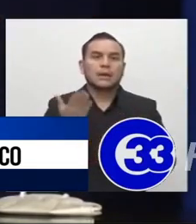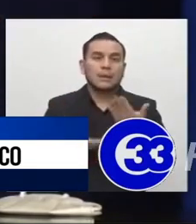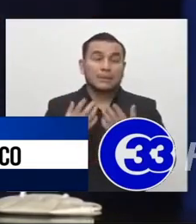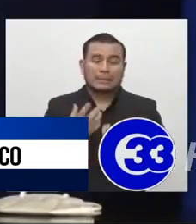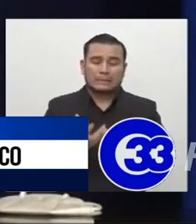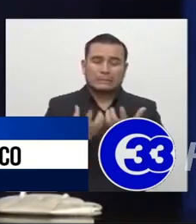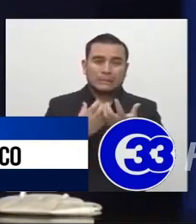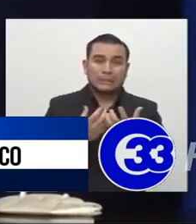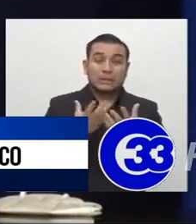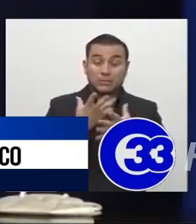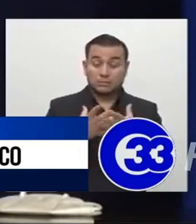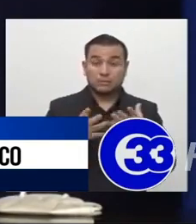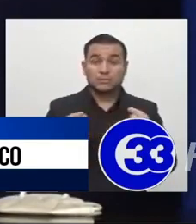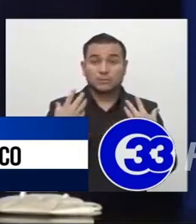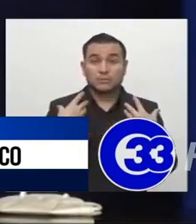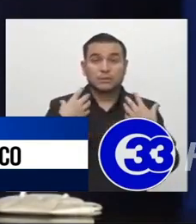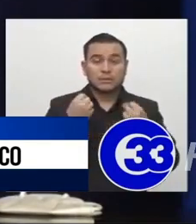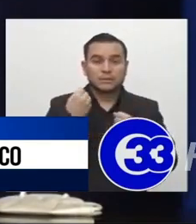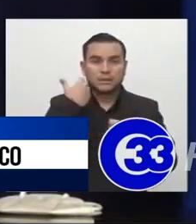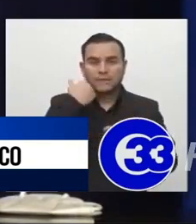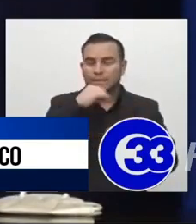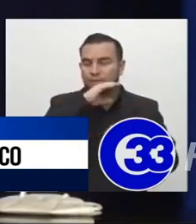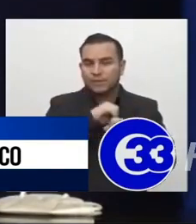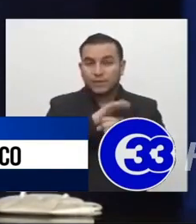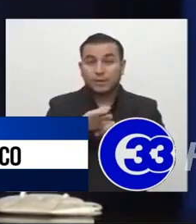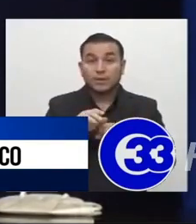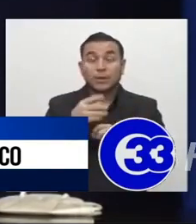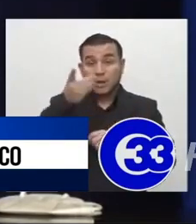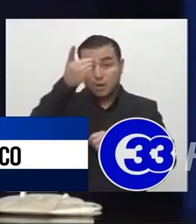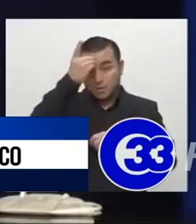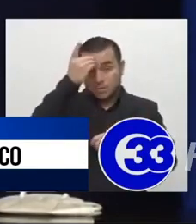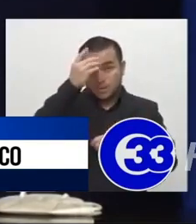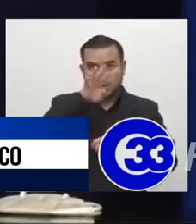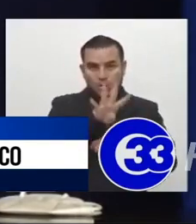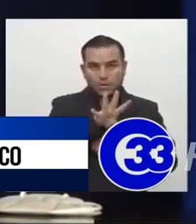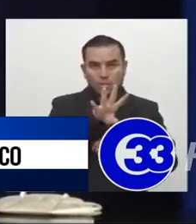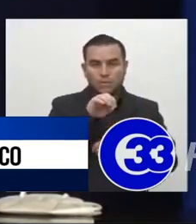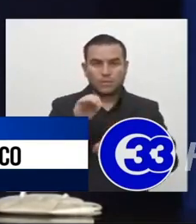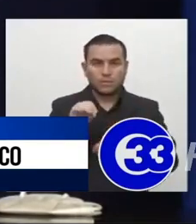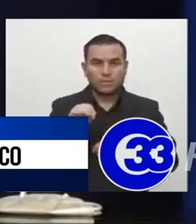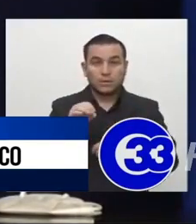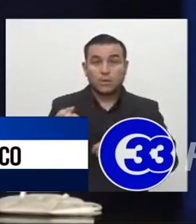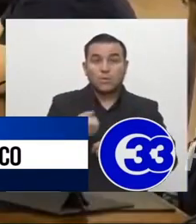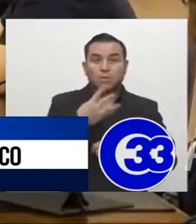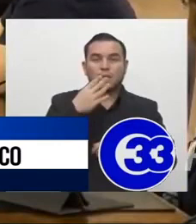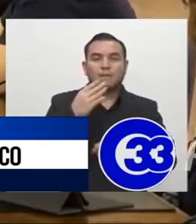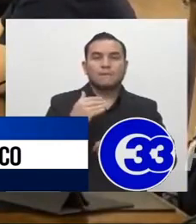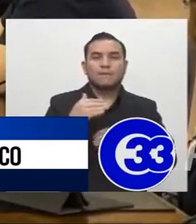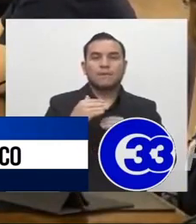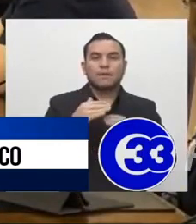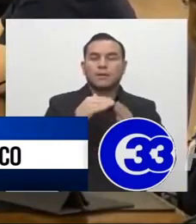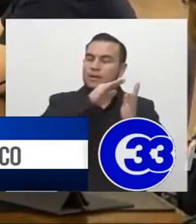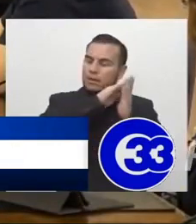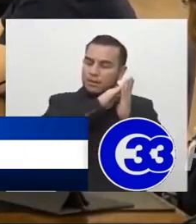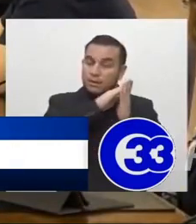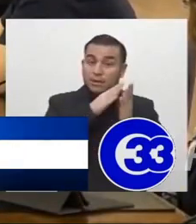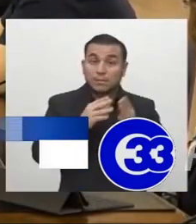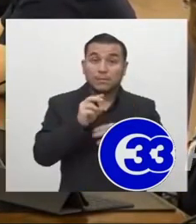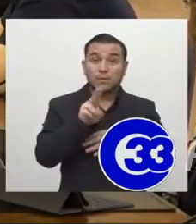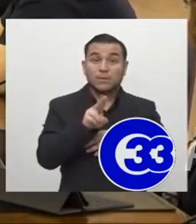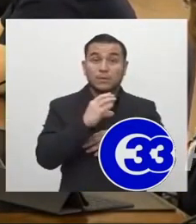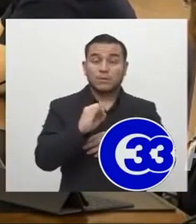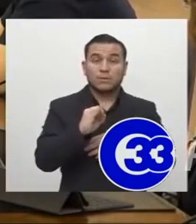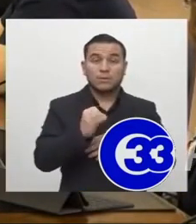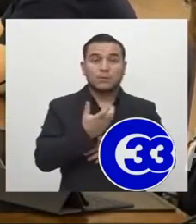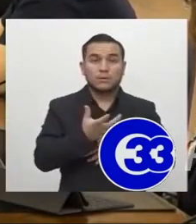quiere sean bastantes para aguantar hasta el domingo porque el domingo entra en 400 nuevas y estoy seguro que